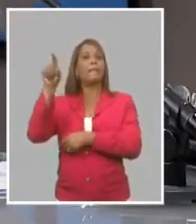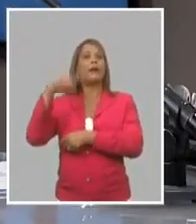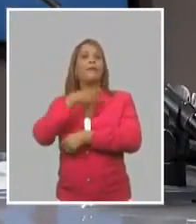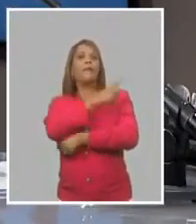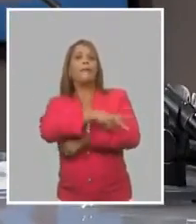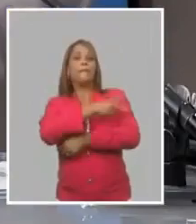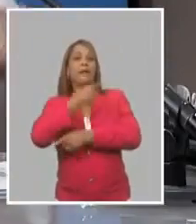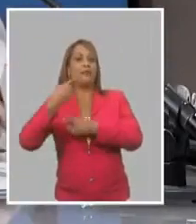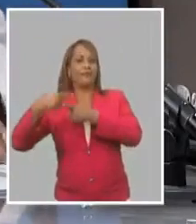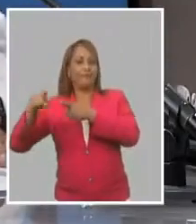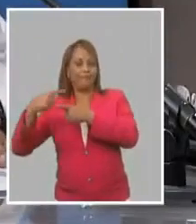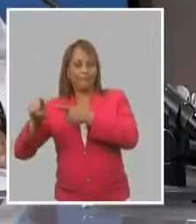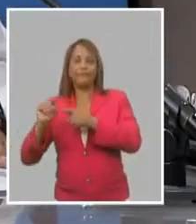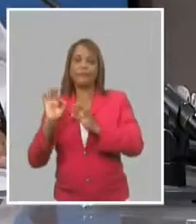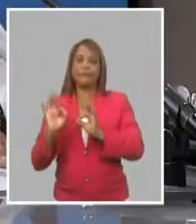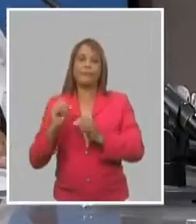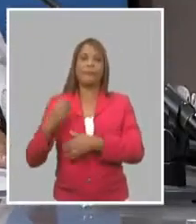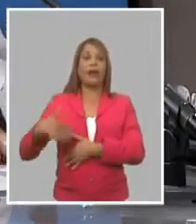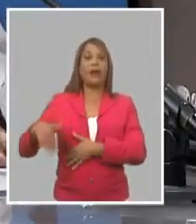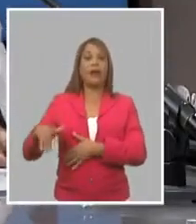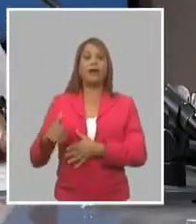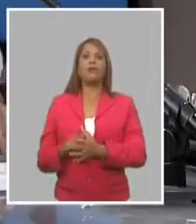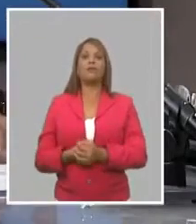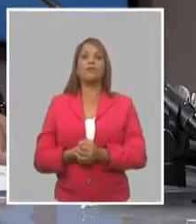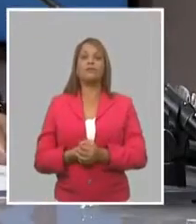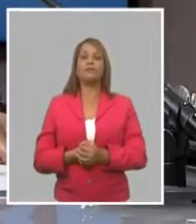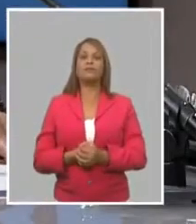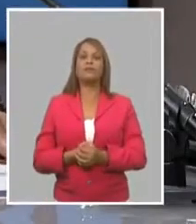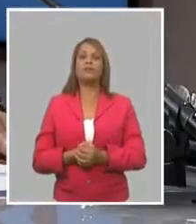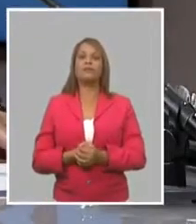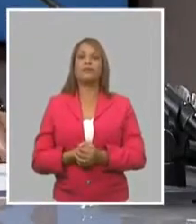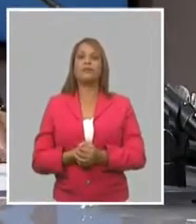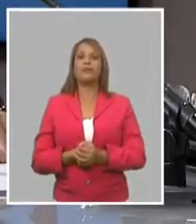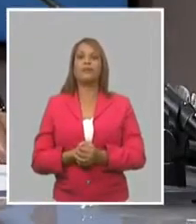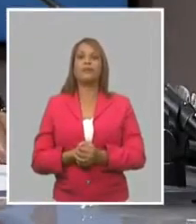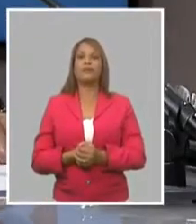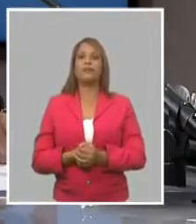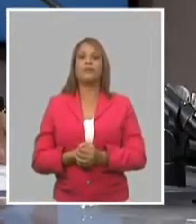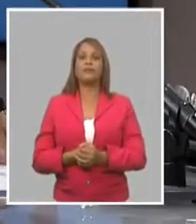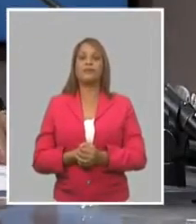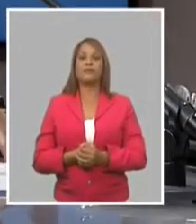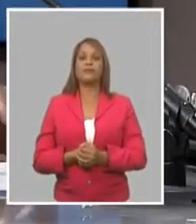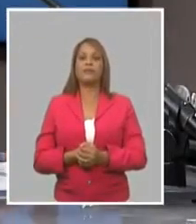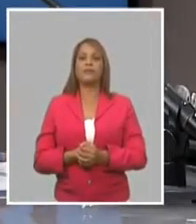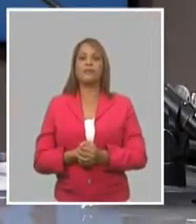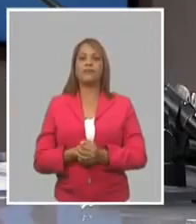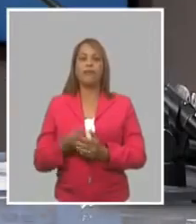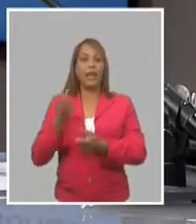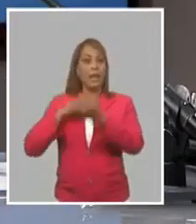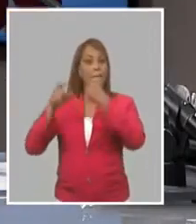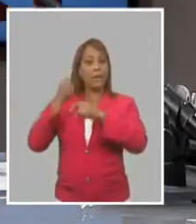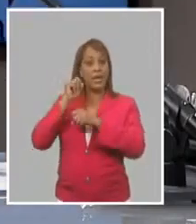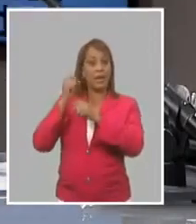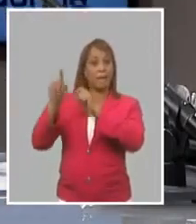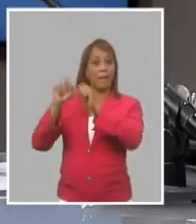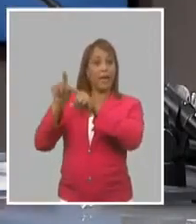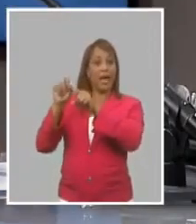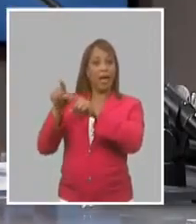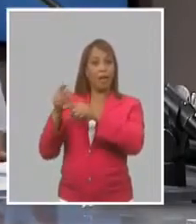importadas. Y volvemos a la presentación del principio. El mercado empieza a dar una señal diferente.